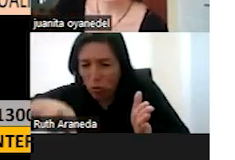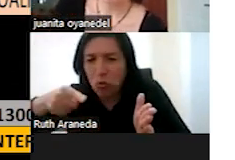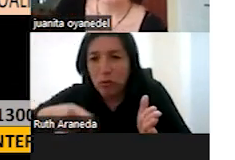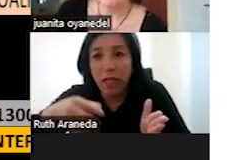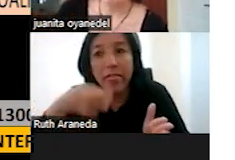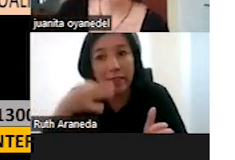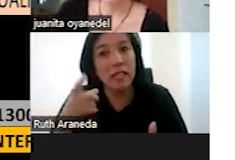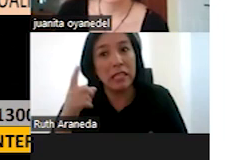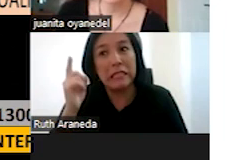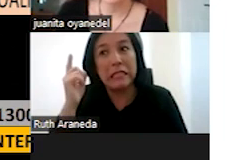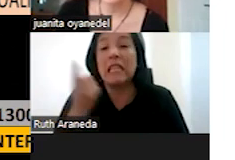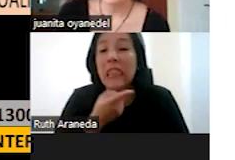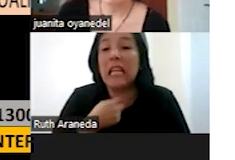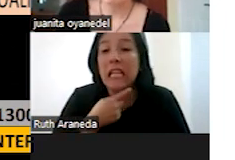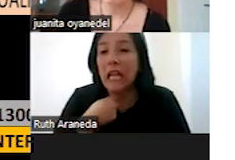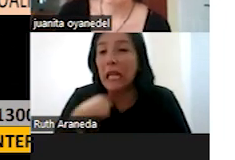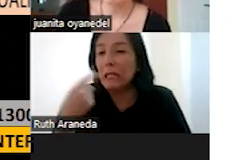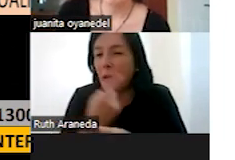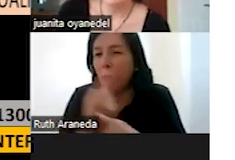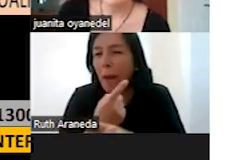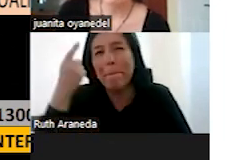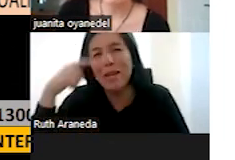interesante poder abordarlo